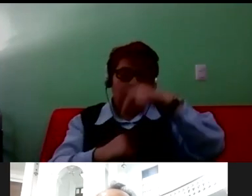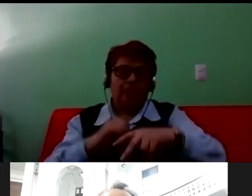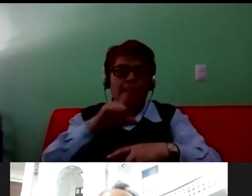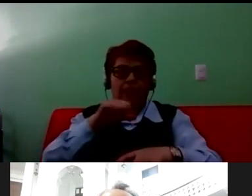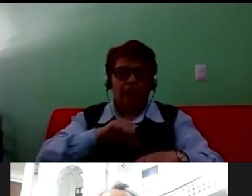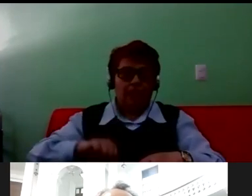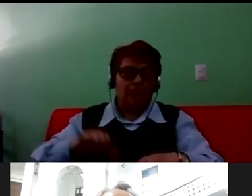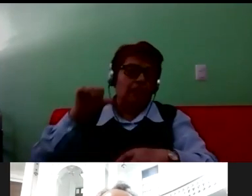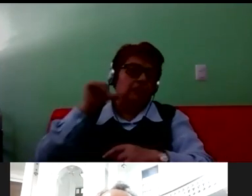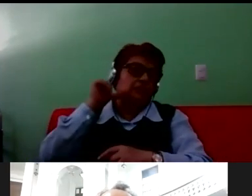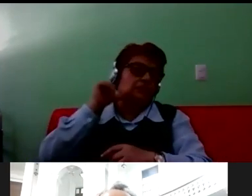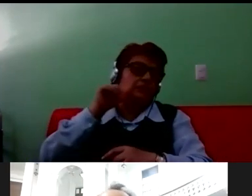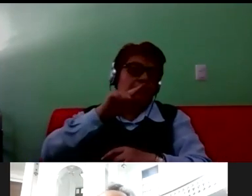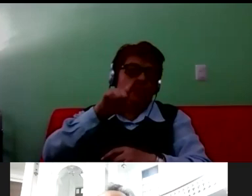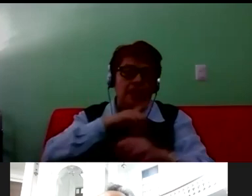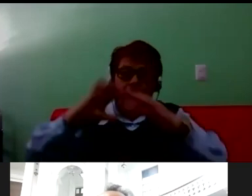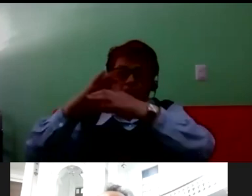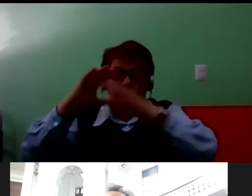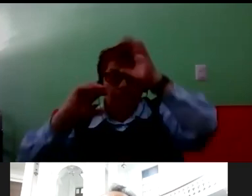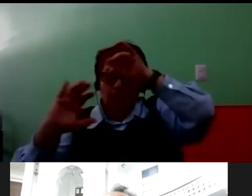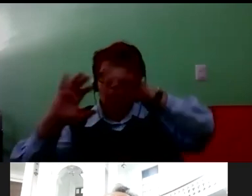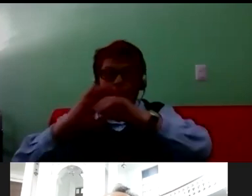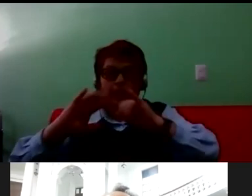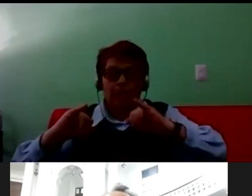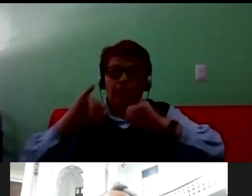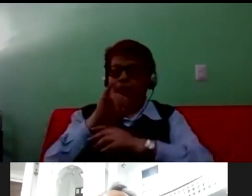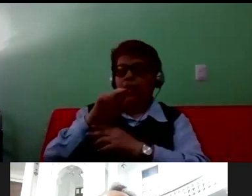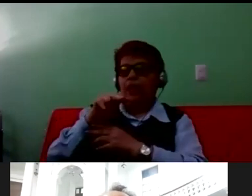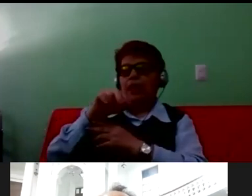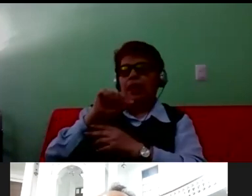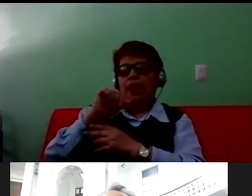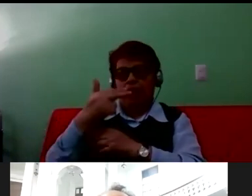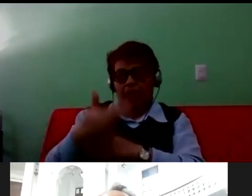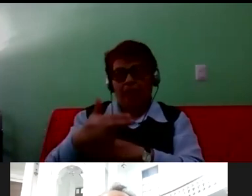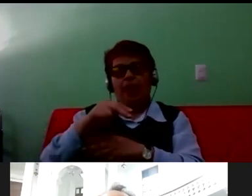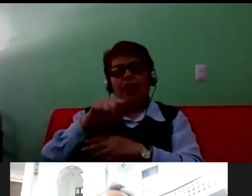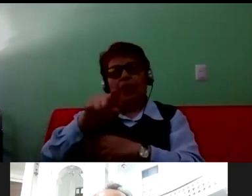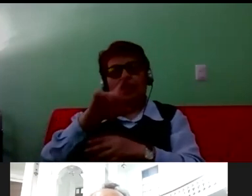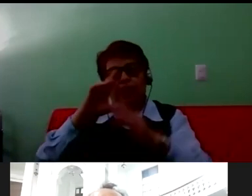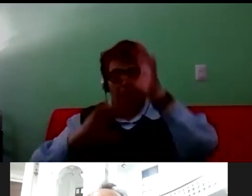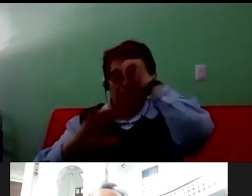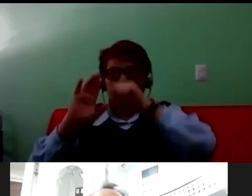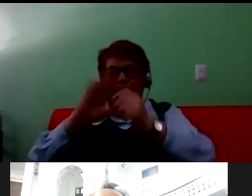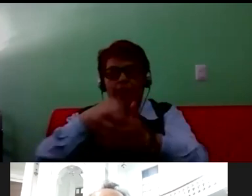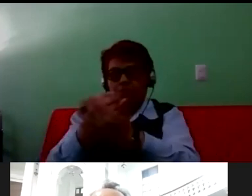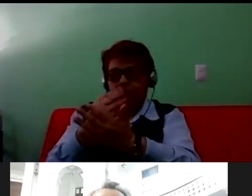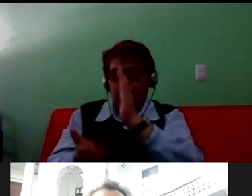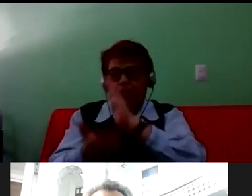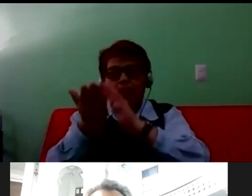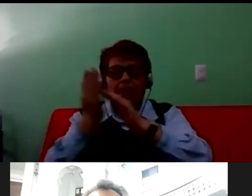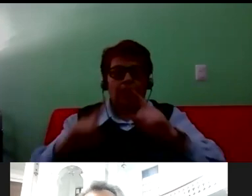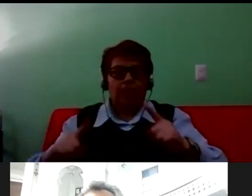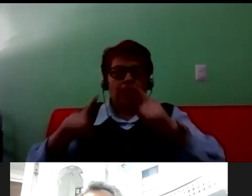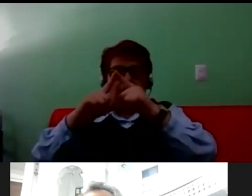de Azcapotzalco las que deben coordinarse con el Instituto Nacional de Antropología e Historia para la restauración de las iglesias y